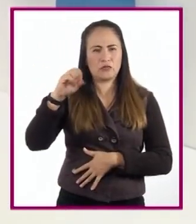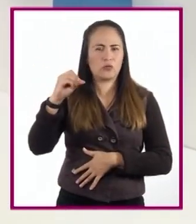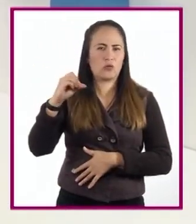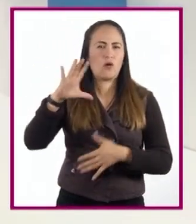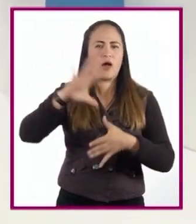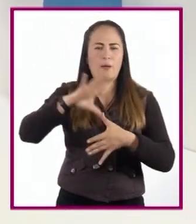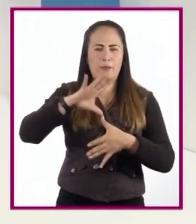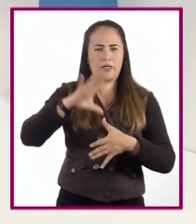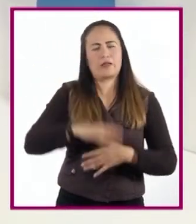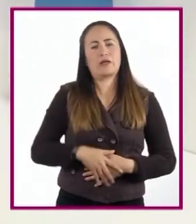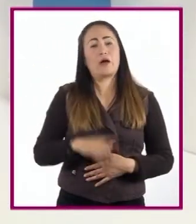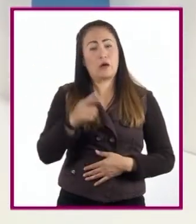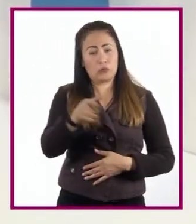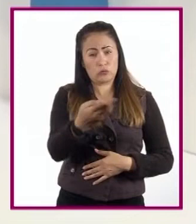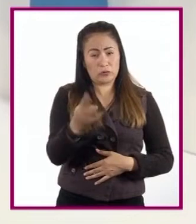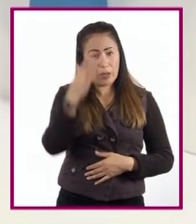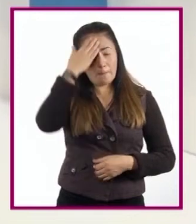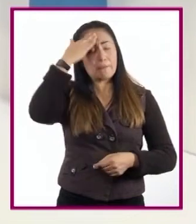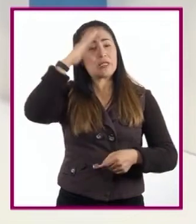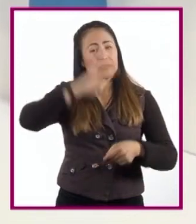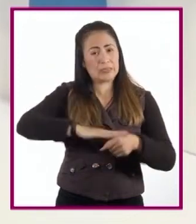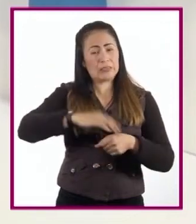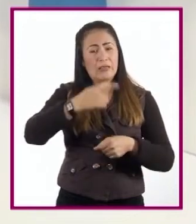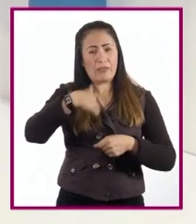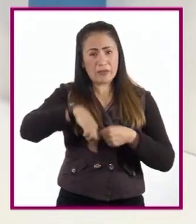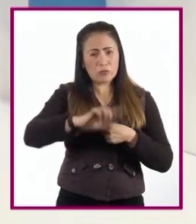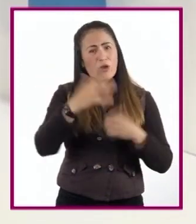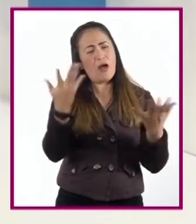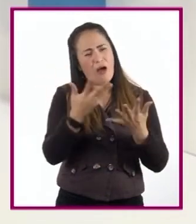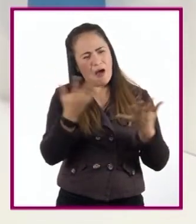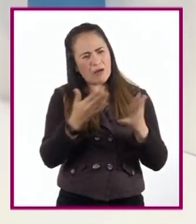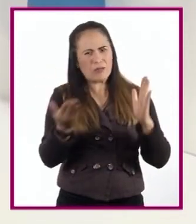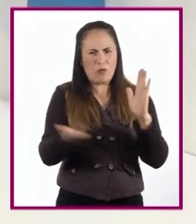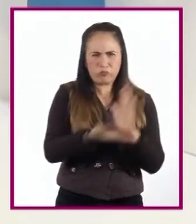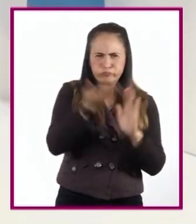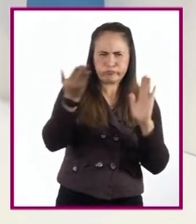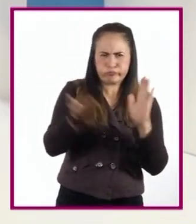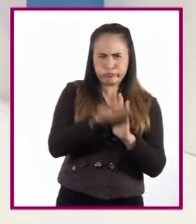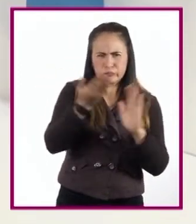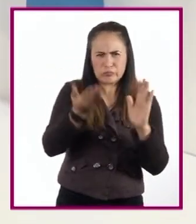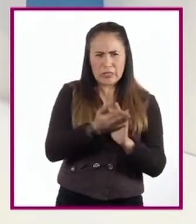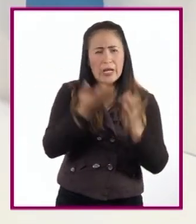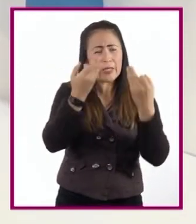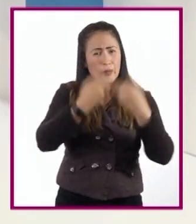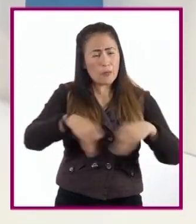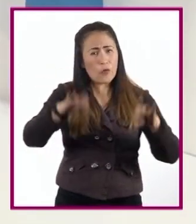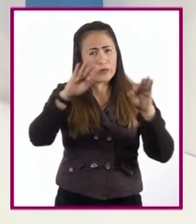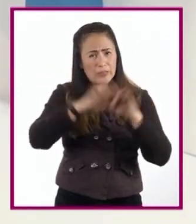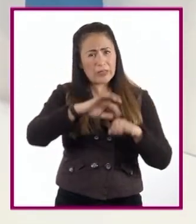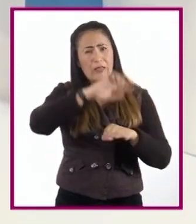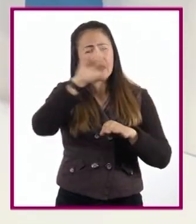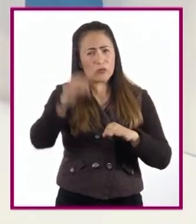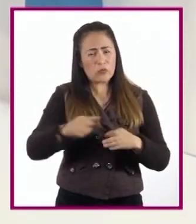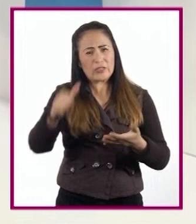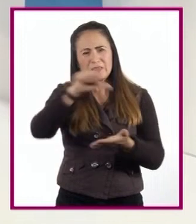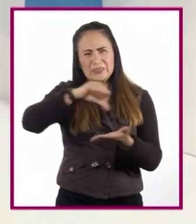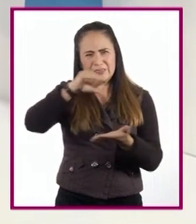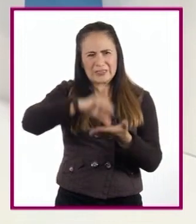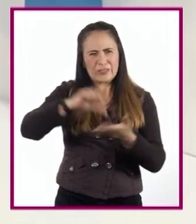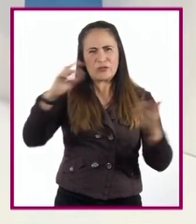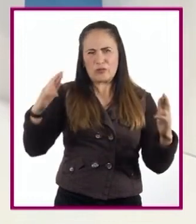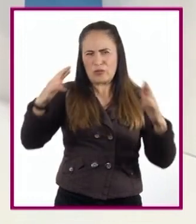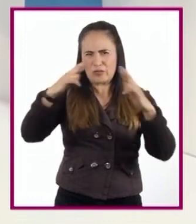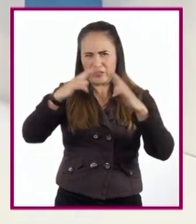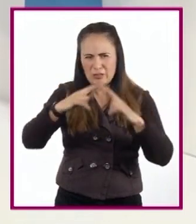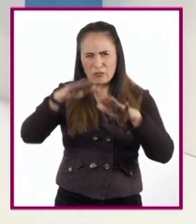tengamos presente que con ellos da inicio el desarrollo de la arquitectura y la importancia que tomarán para la construcción de los centros ceremoniales. El